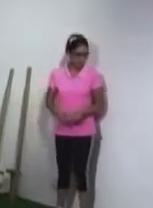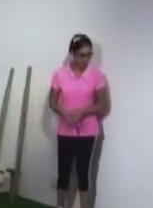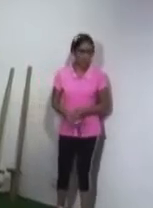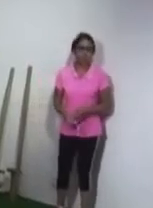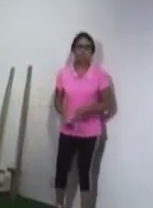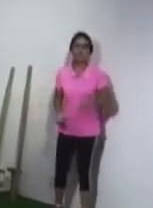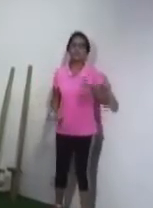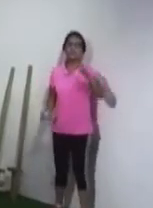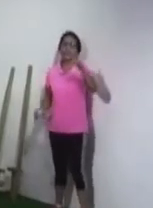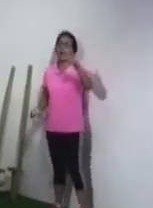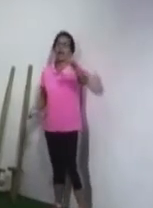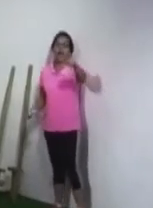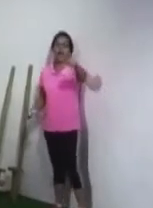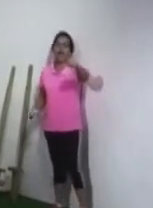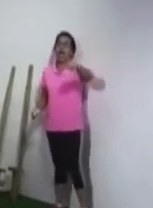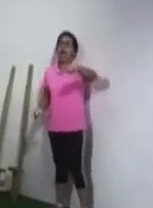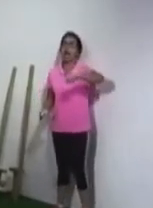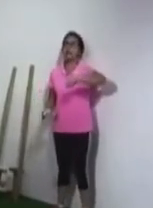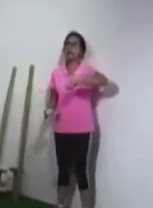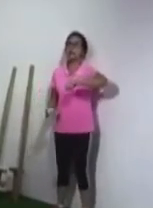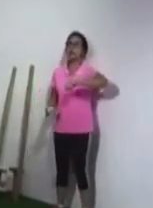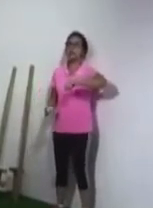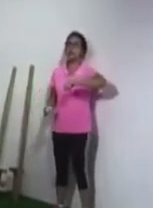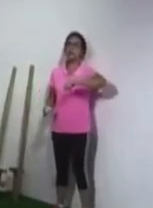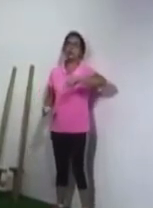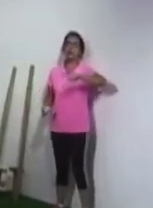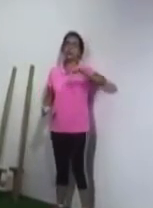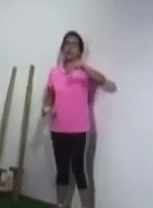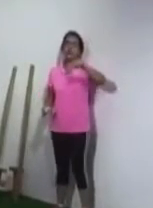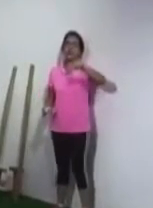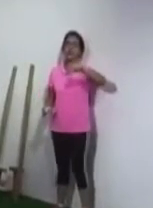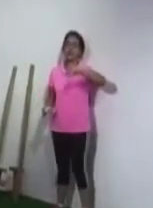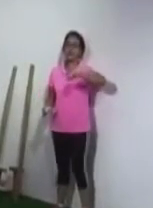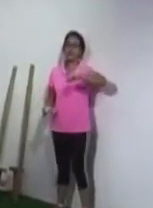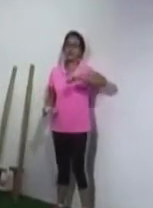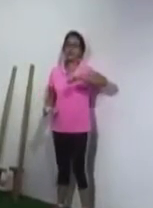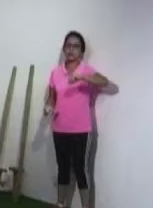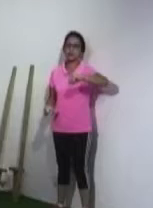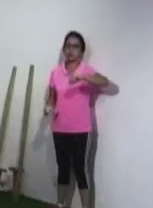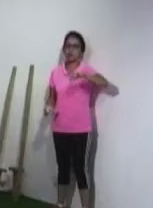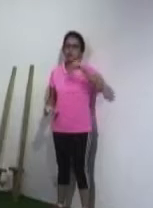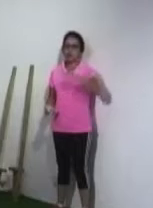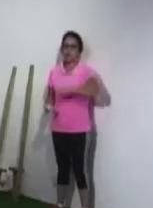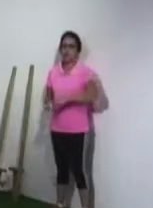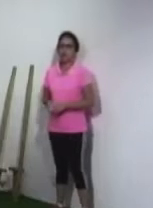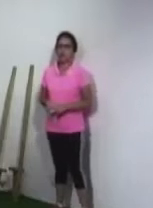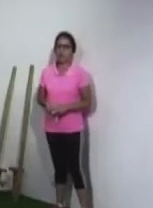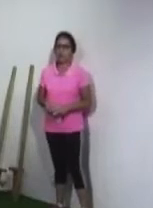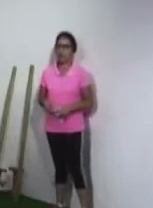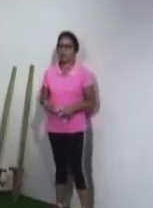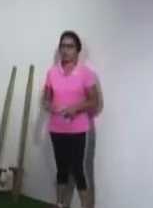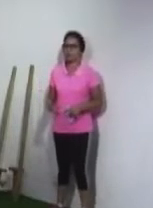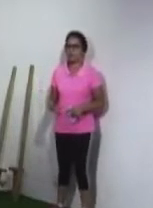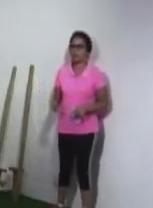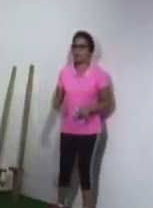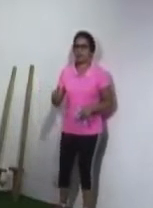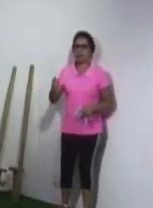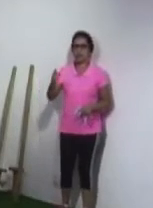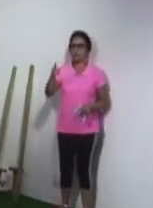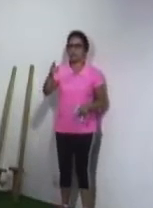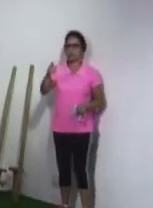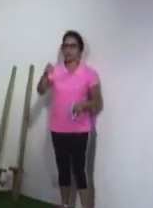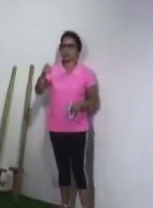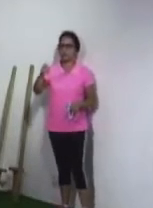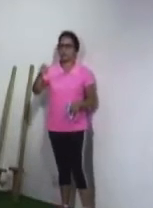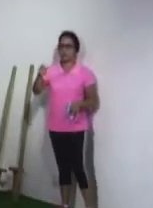jugaba y uno se lo saltaba. Sí. Entonces, al mismo tiempo vamos a llegar bien. Ustedes ahí en el estudio y mi amiga acá.